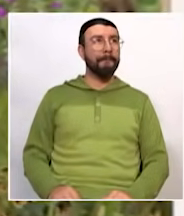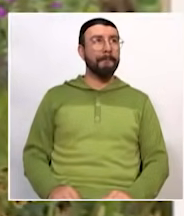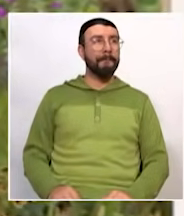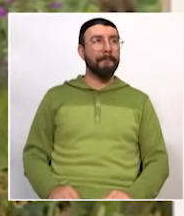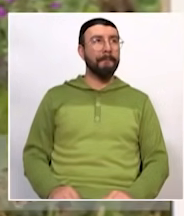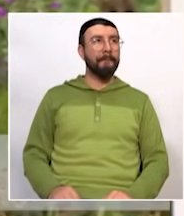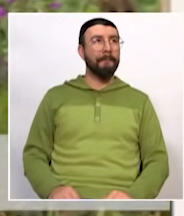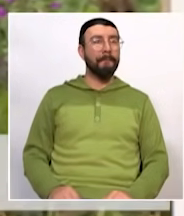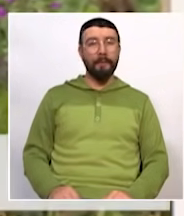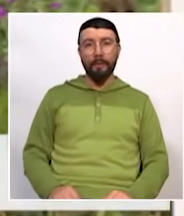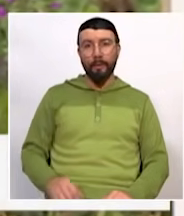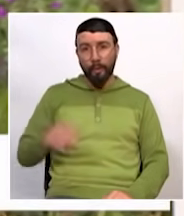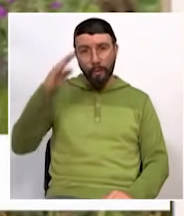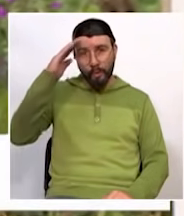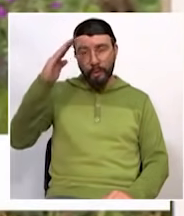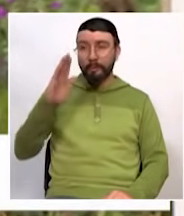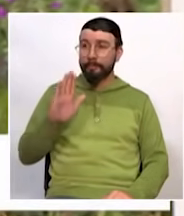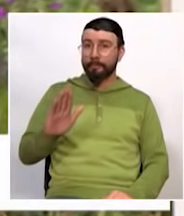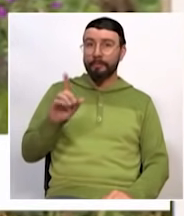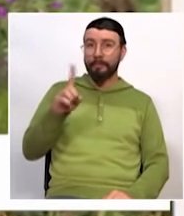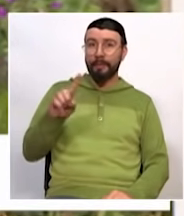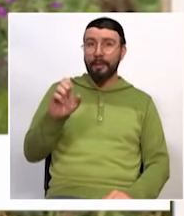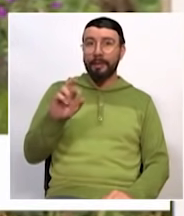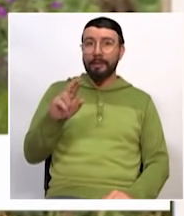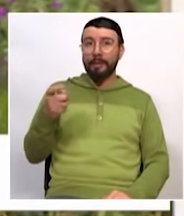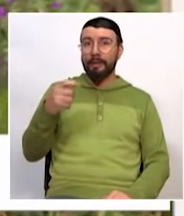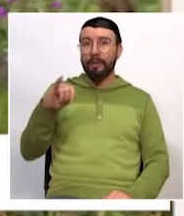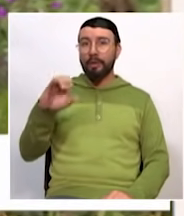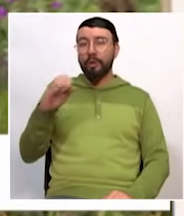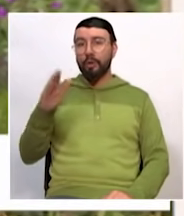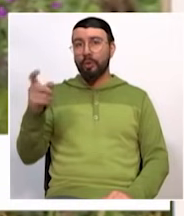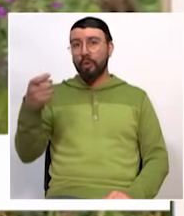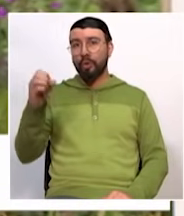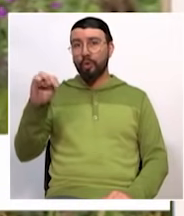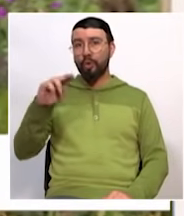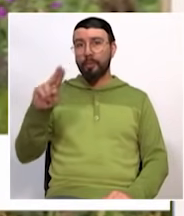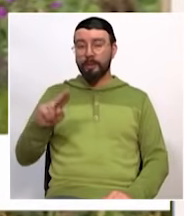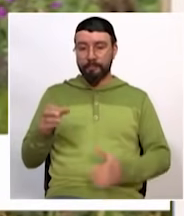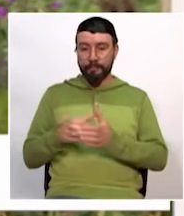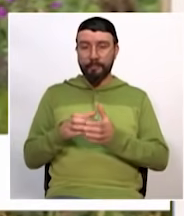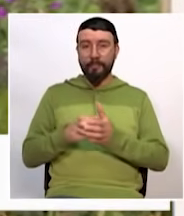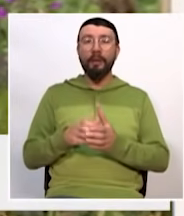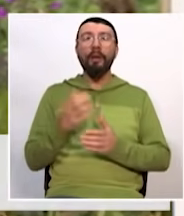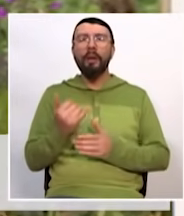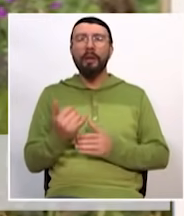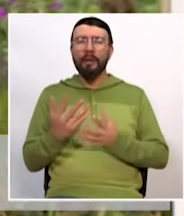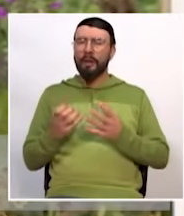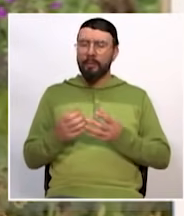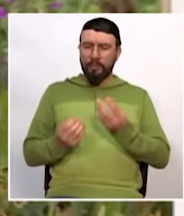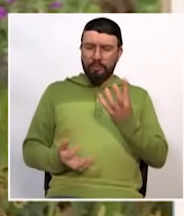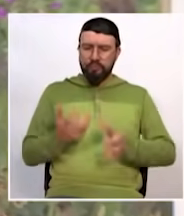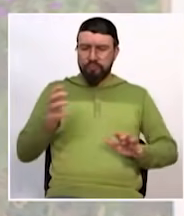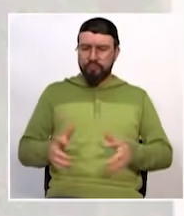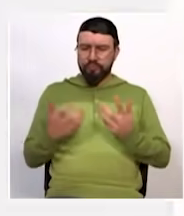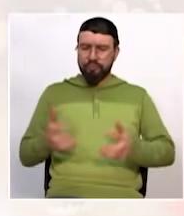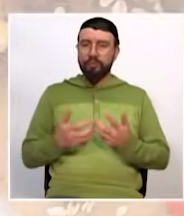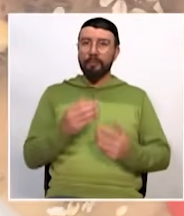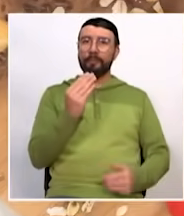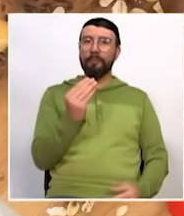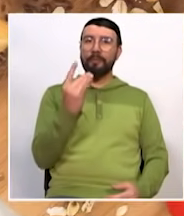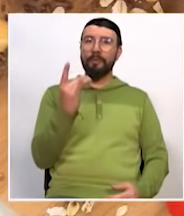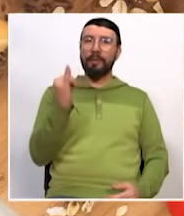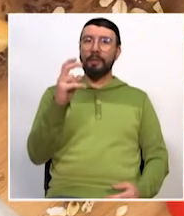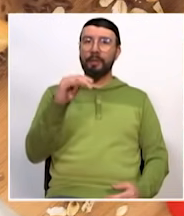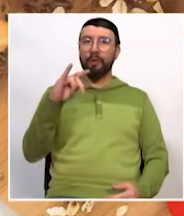hola soy sergio gómez de richi comida sana y hoy vamos a preparar una ensalada de quinua con verduras para esta receta